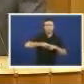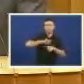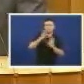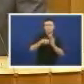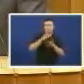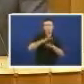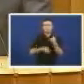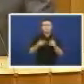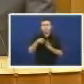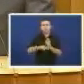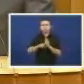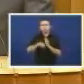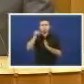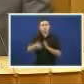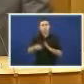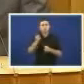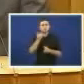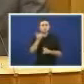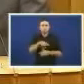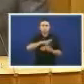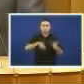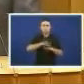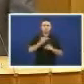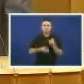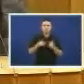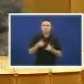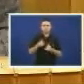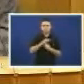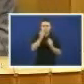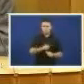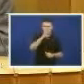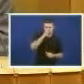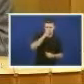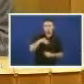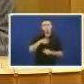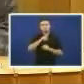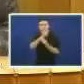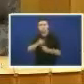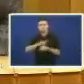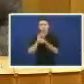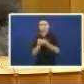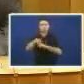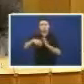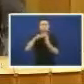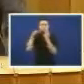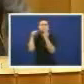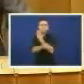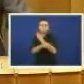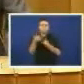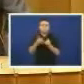recursos energéticos de Galiza senón que también establece un modelo de autorización transparente e non